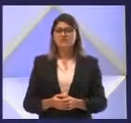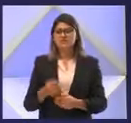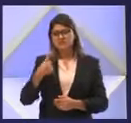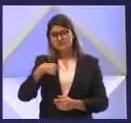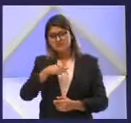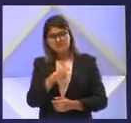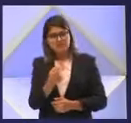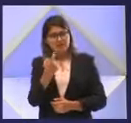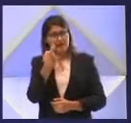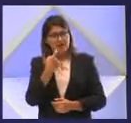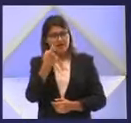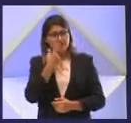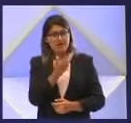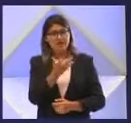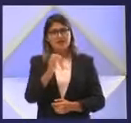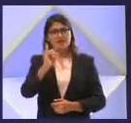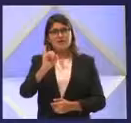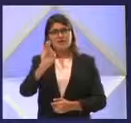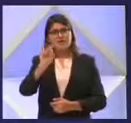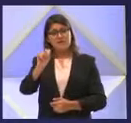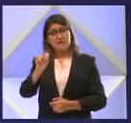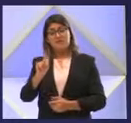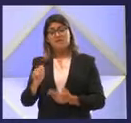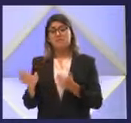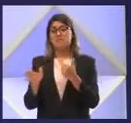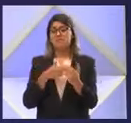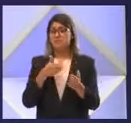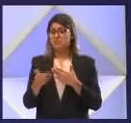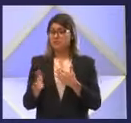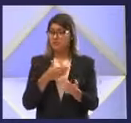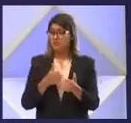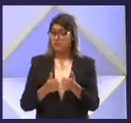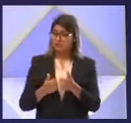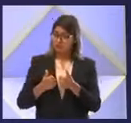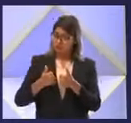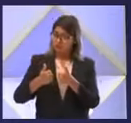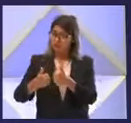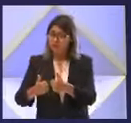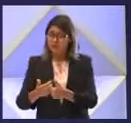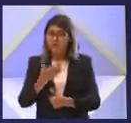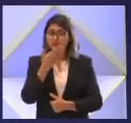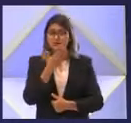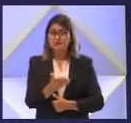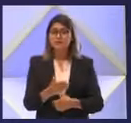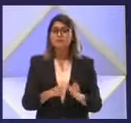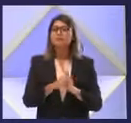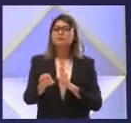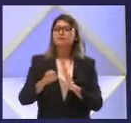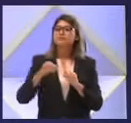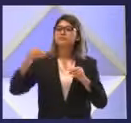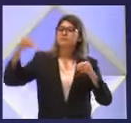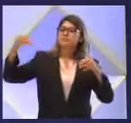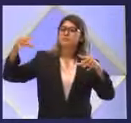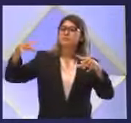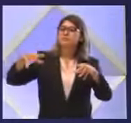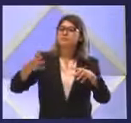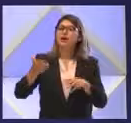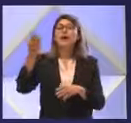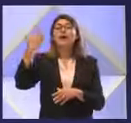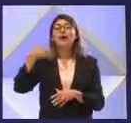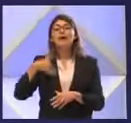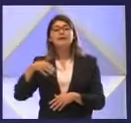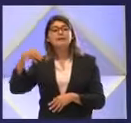está a la vanguardia en precedentes de compartición de espectro está por licitar un espectro que antes sólo se